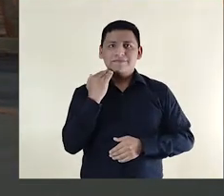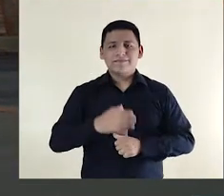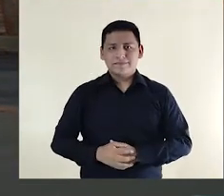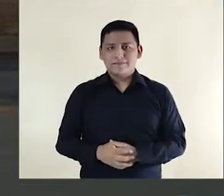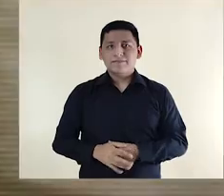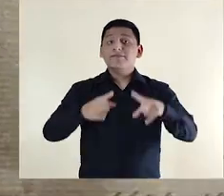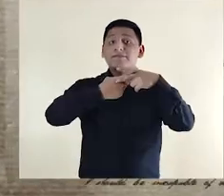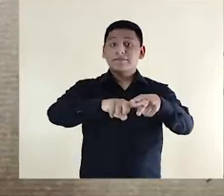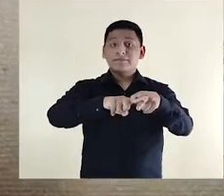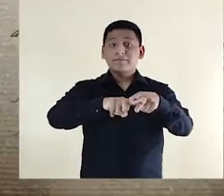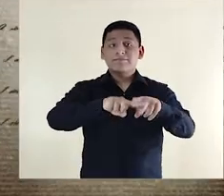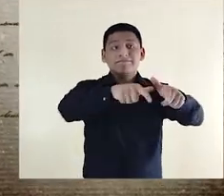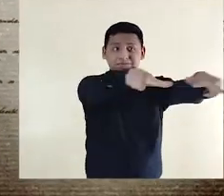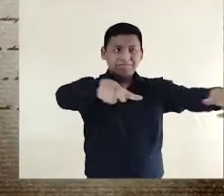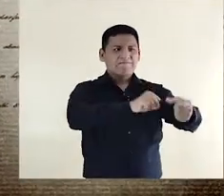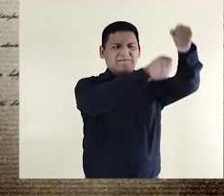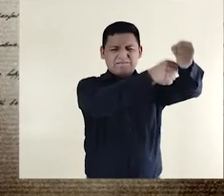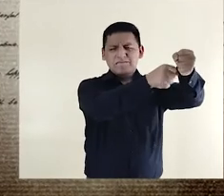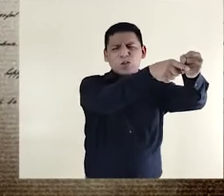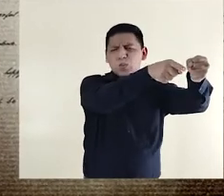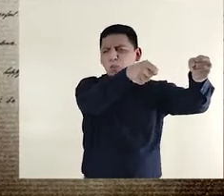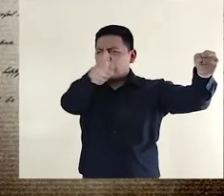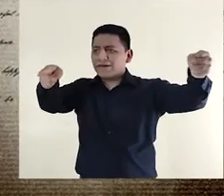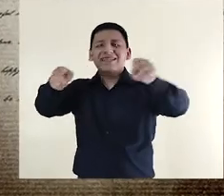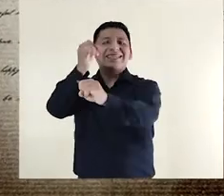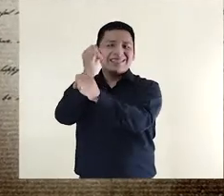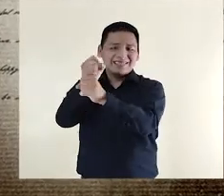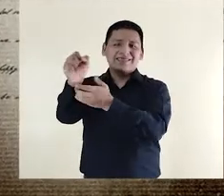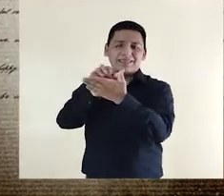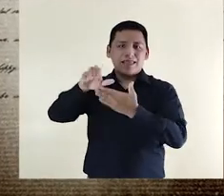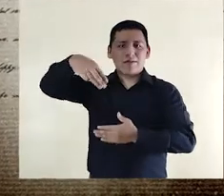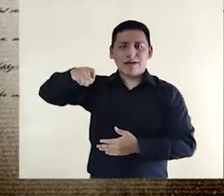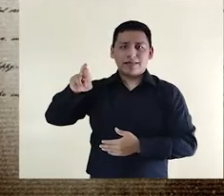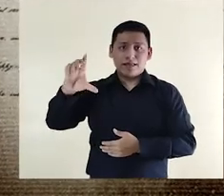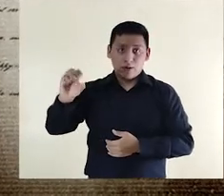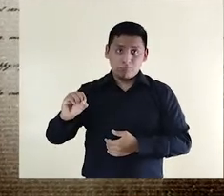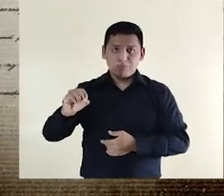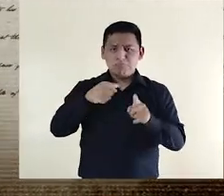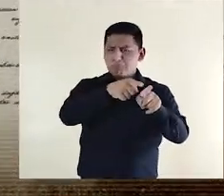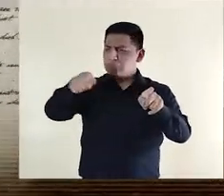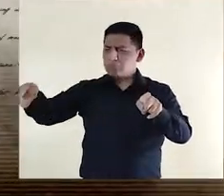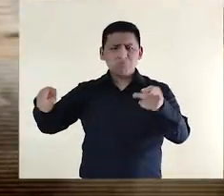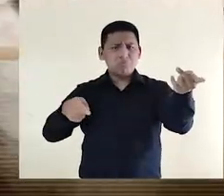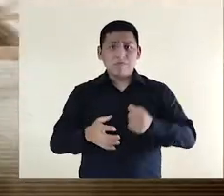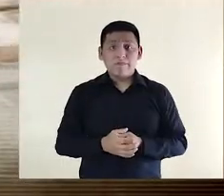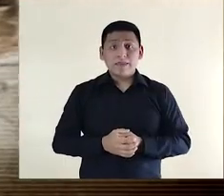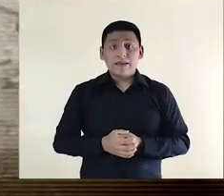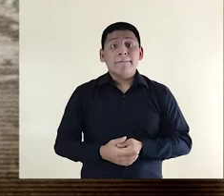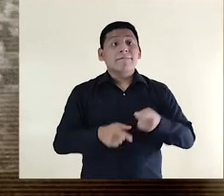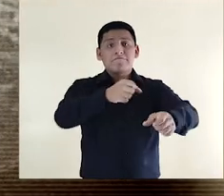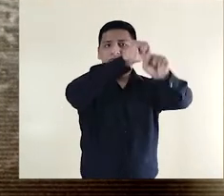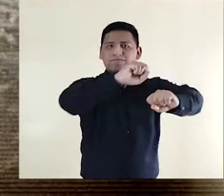más antiguas. Originalmente se encontraba en un terreno contiguo a la actual iglesia de San Marcelo, a unas cuadras de aquí, y